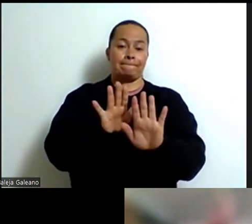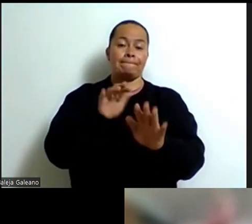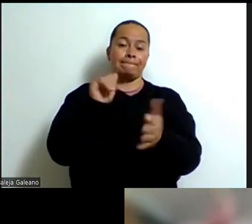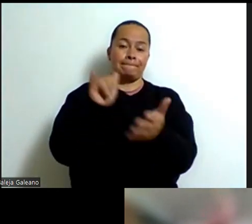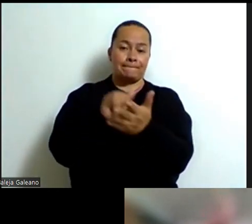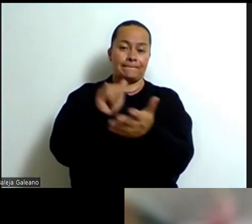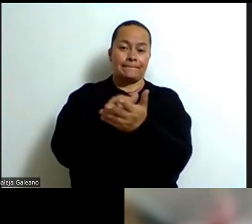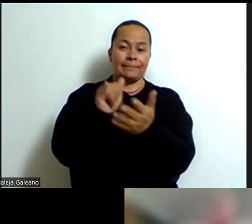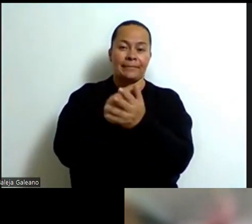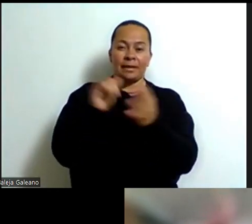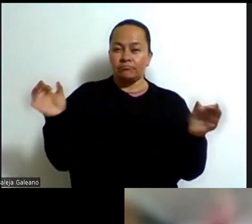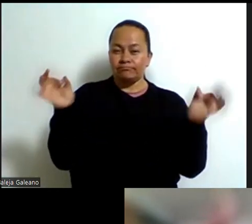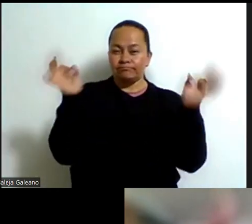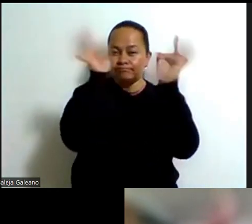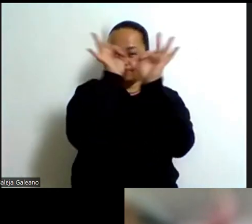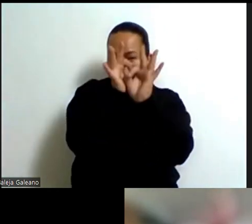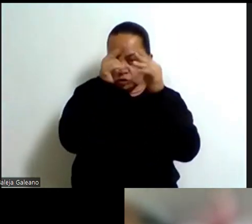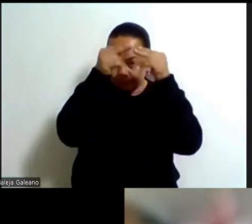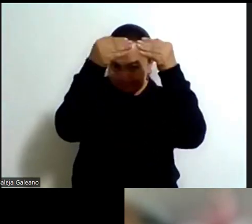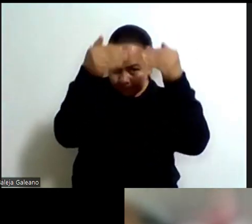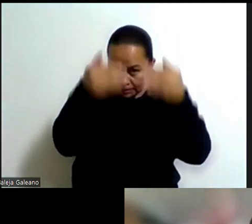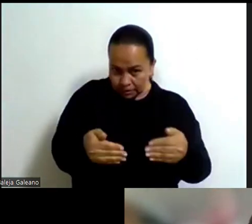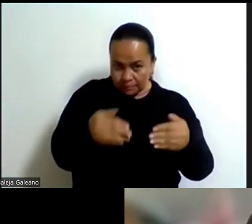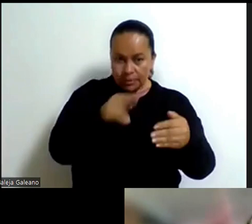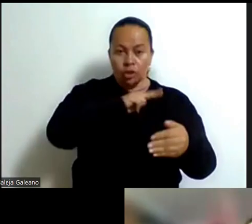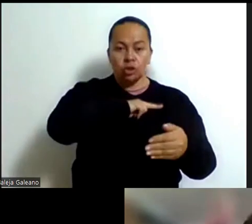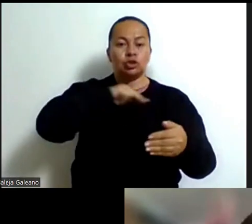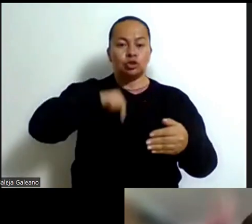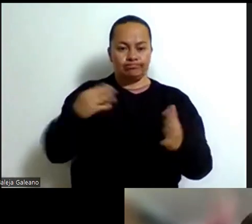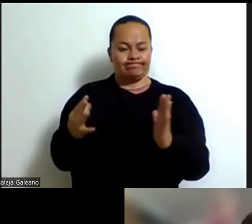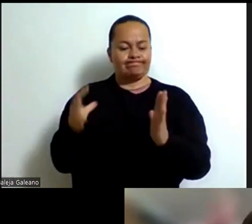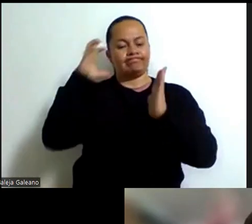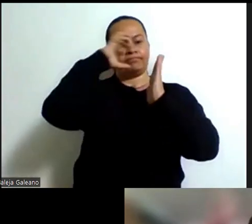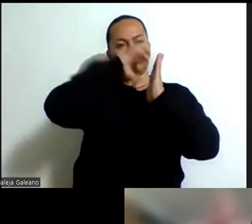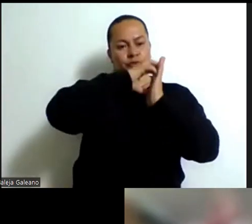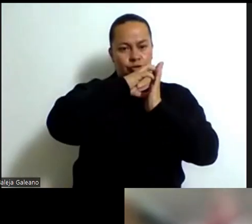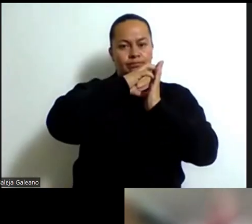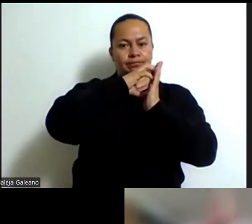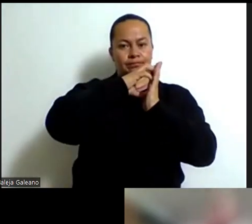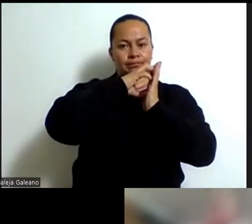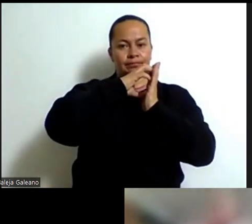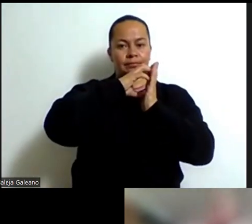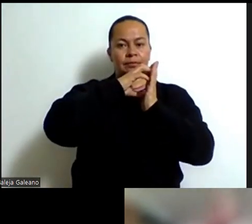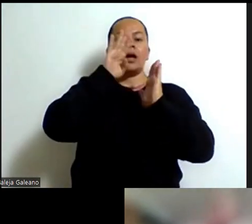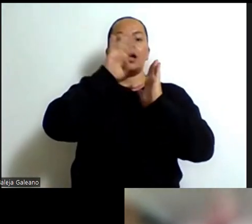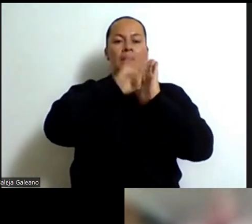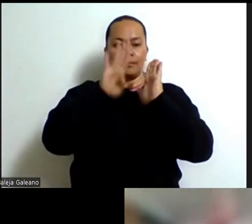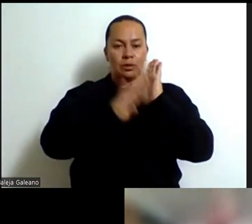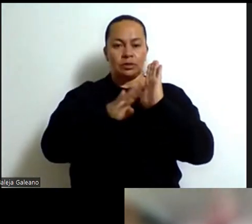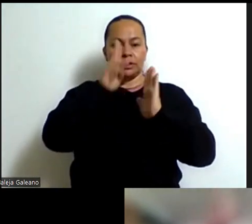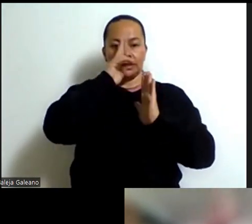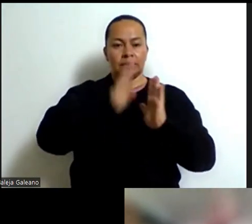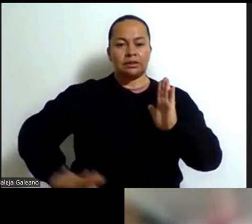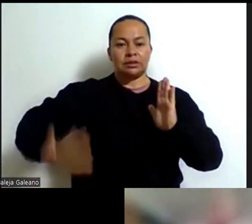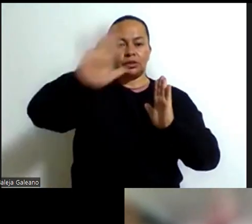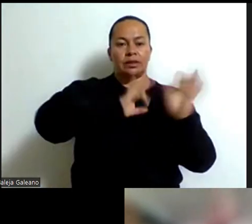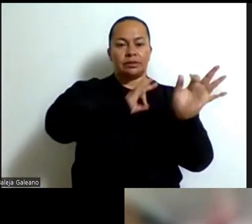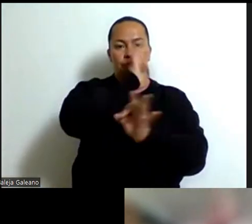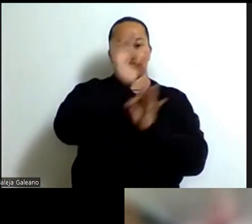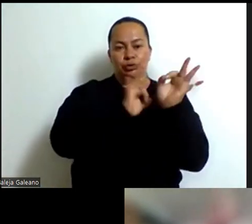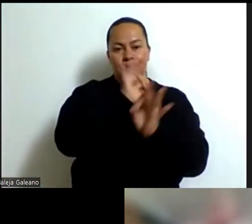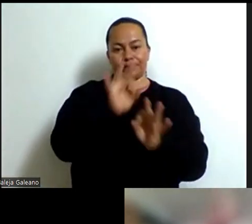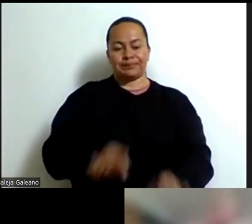el enfoque de discapacidad que nosotros incorporamos eh a la política nacional de Cuidado H